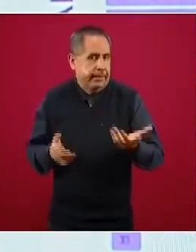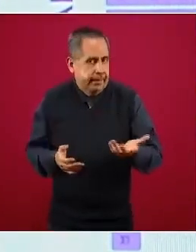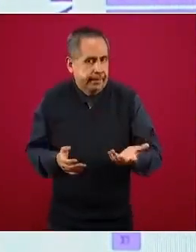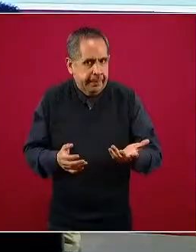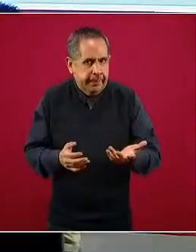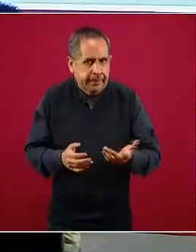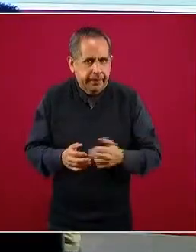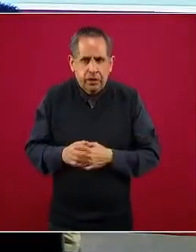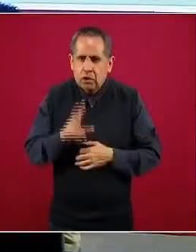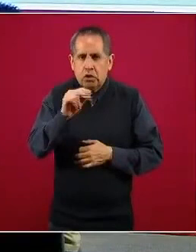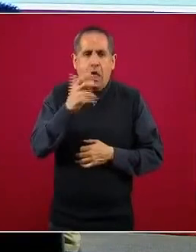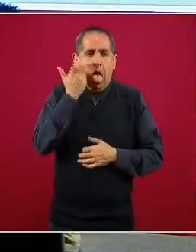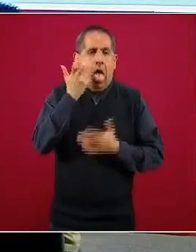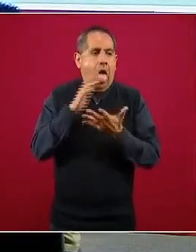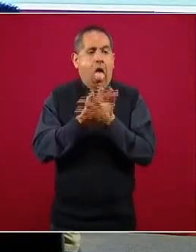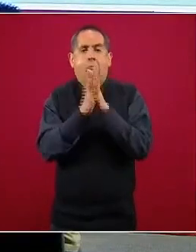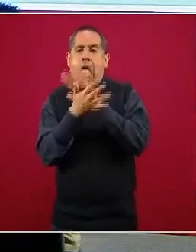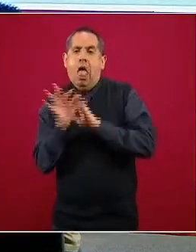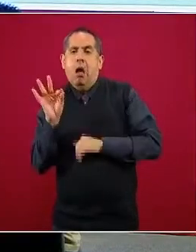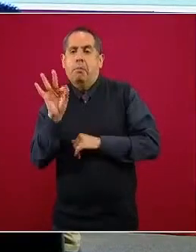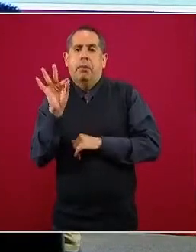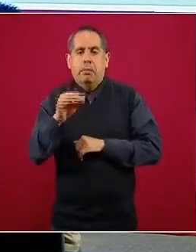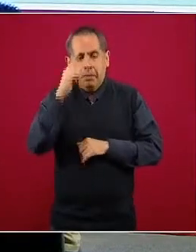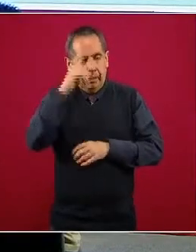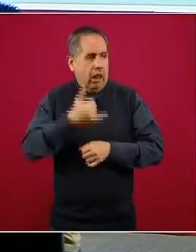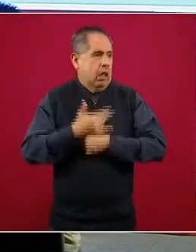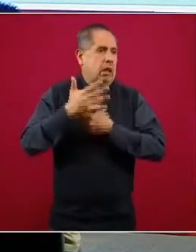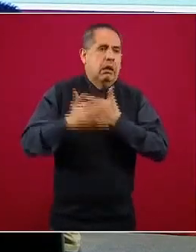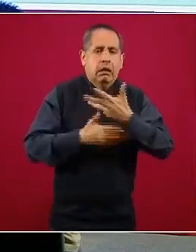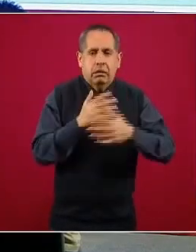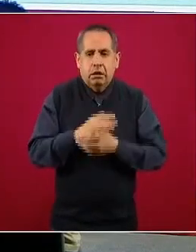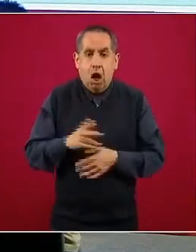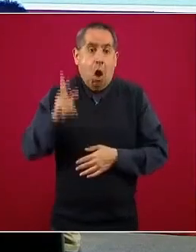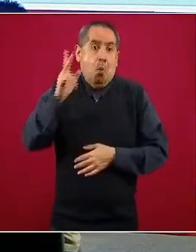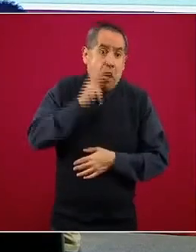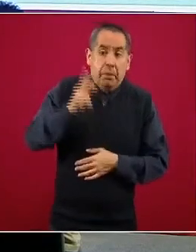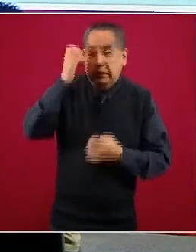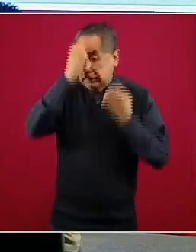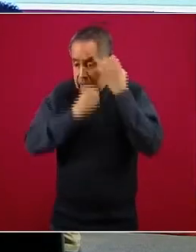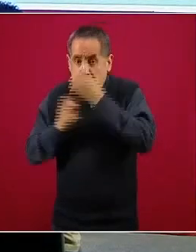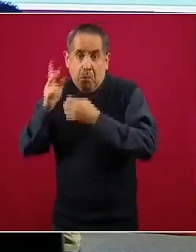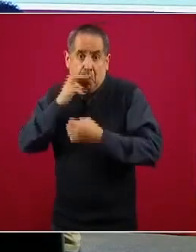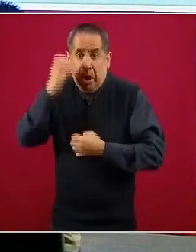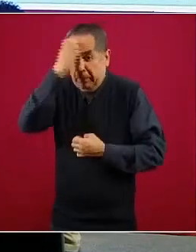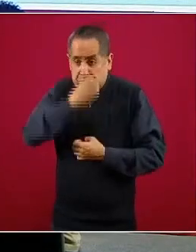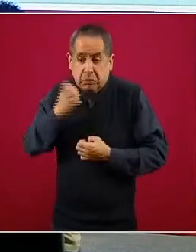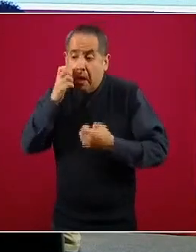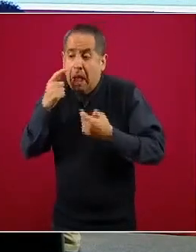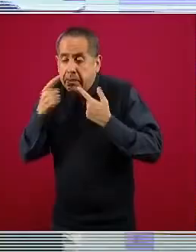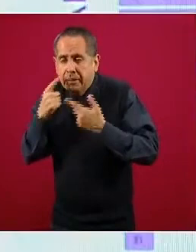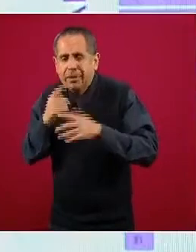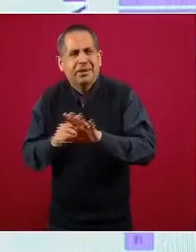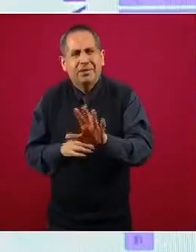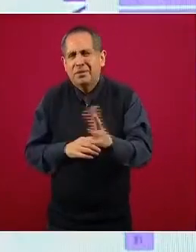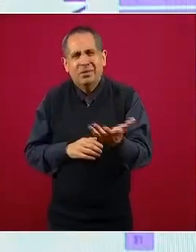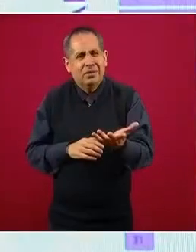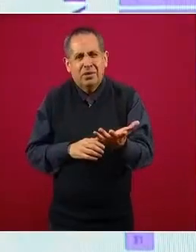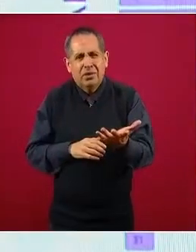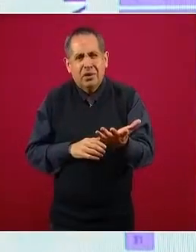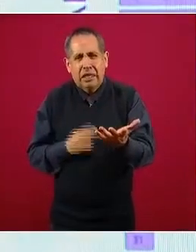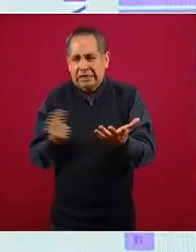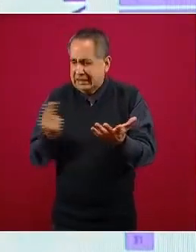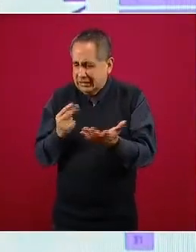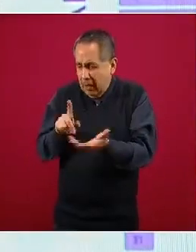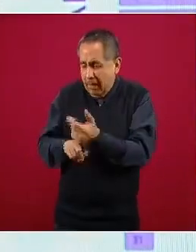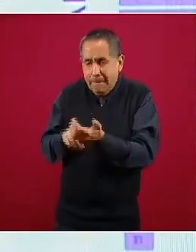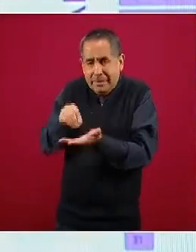Entonces, no cambiemos el discurso a algo estorboso. Pruebas, pruebas, pruebas. Lo que necesitamos es que se complete lo básico de las